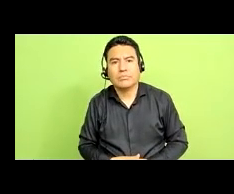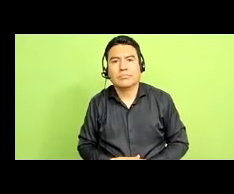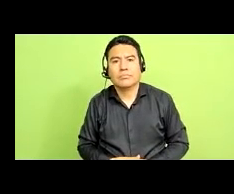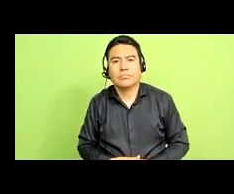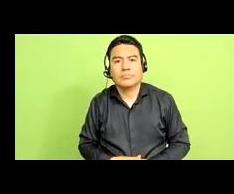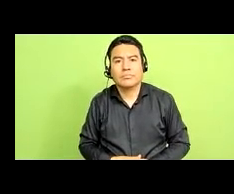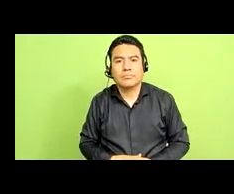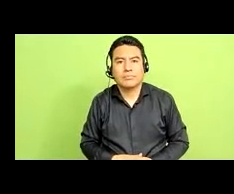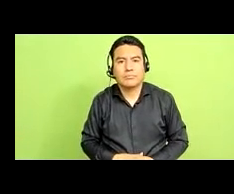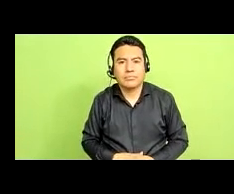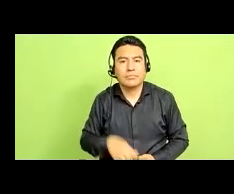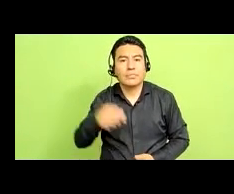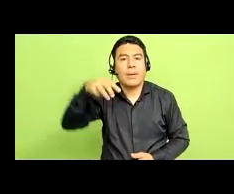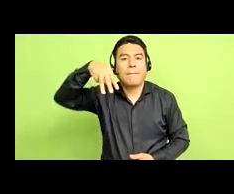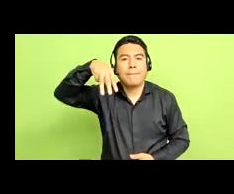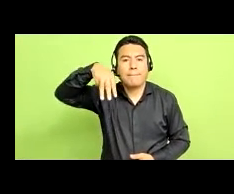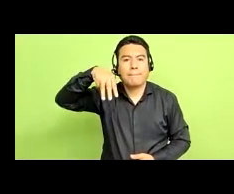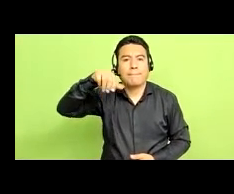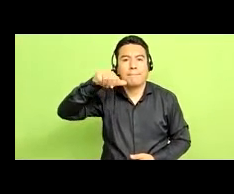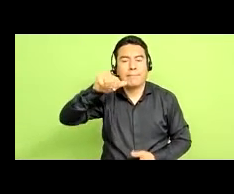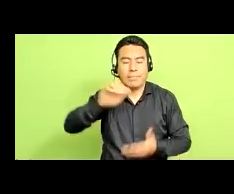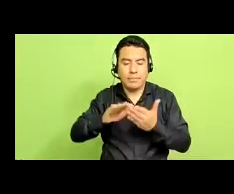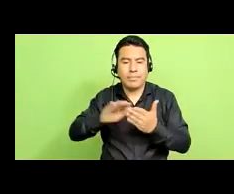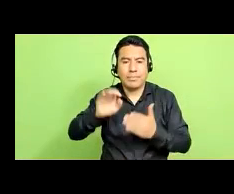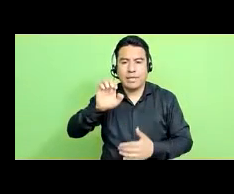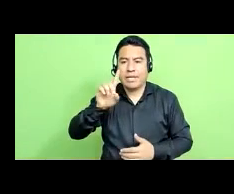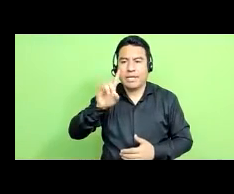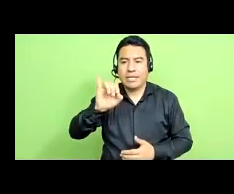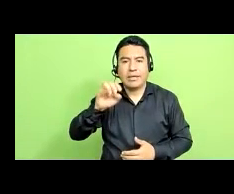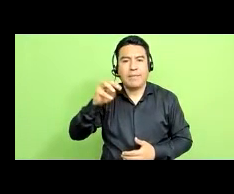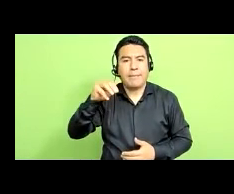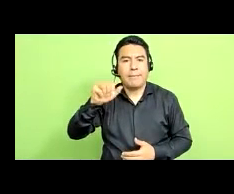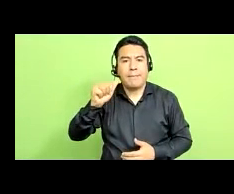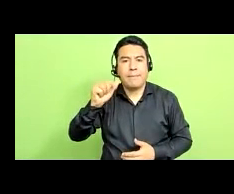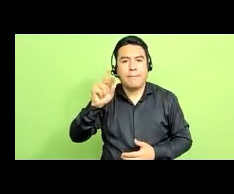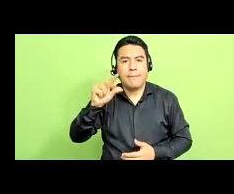marc márquez y más adelante por favor